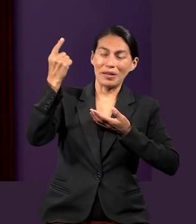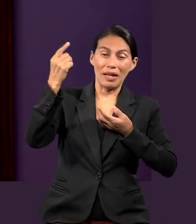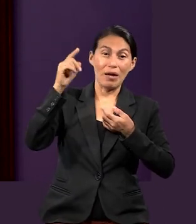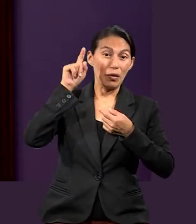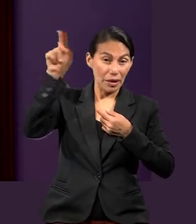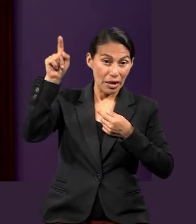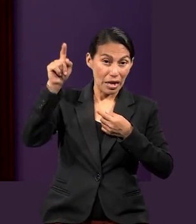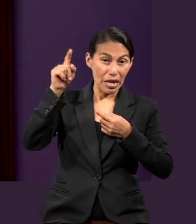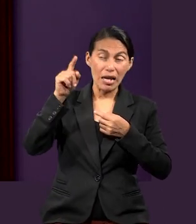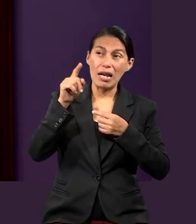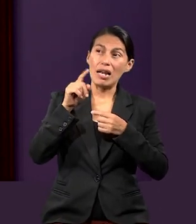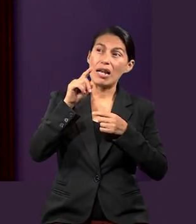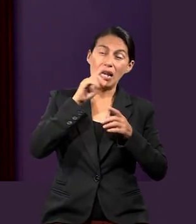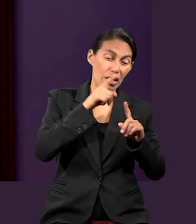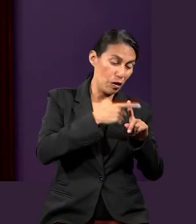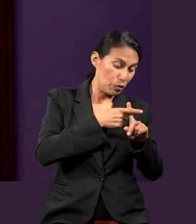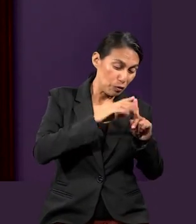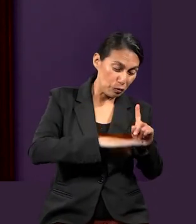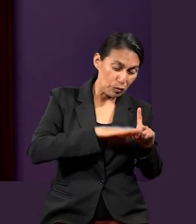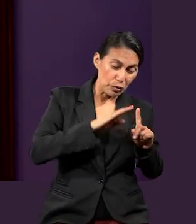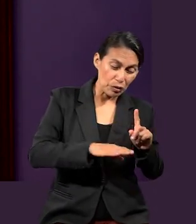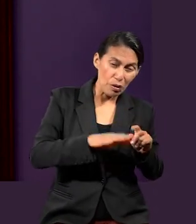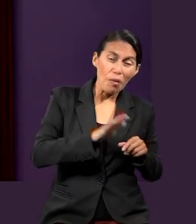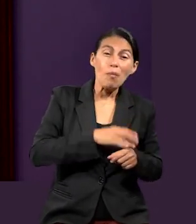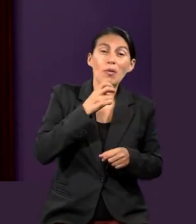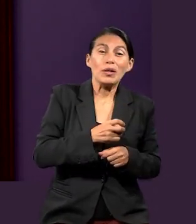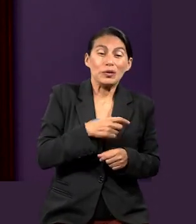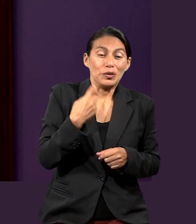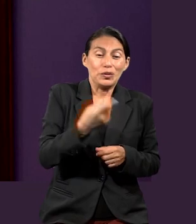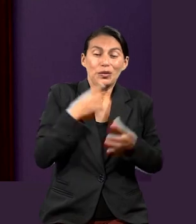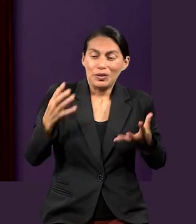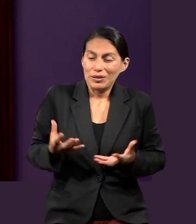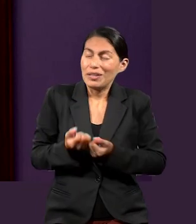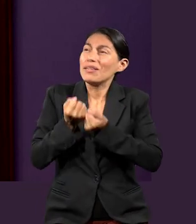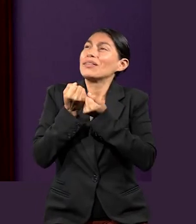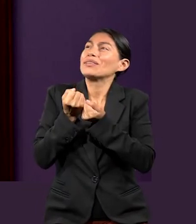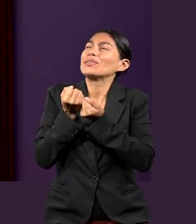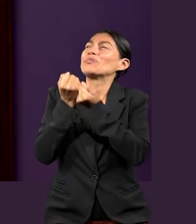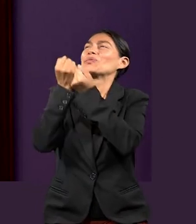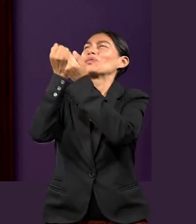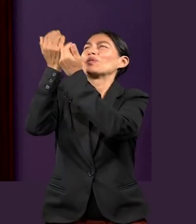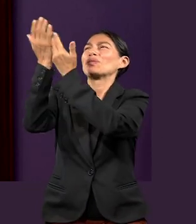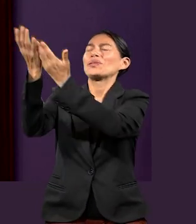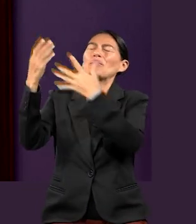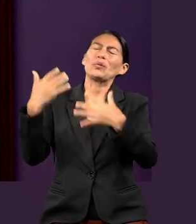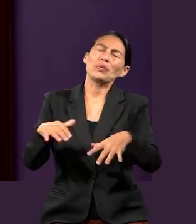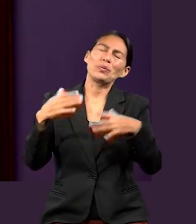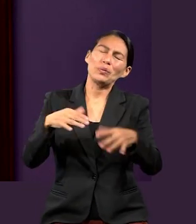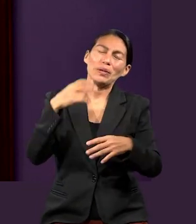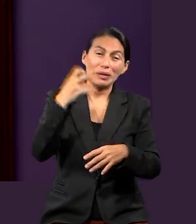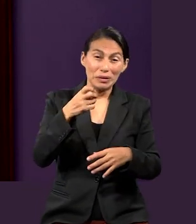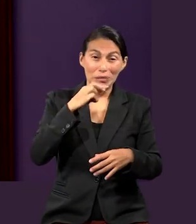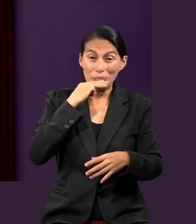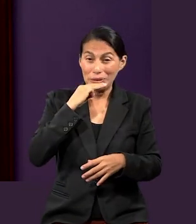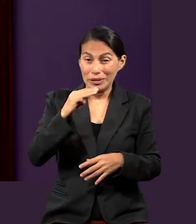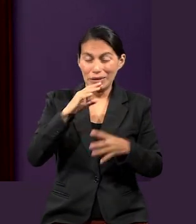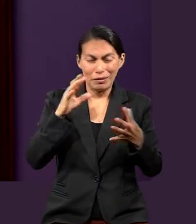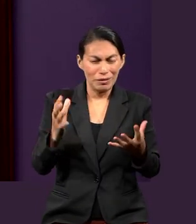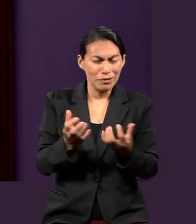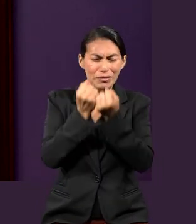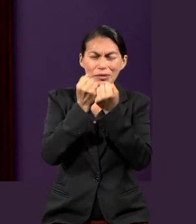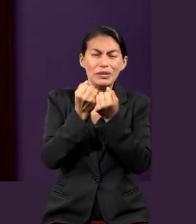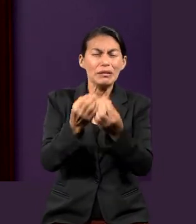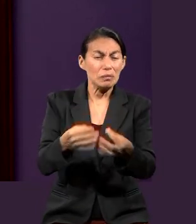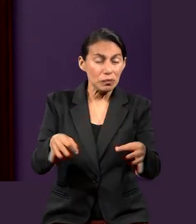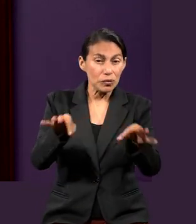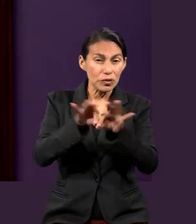gracias al sacrificio que realizó por nosotros en la cruz es que nosotros podemos obtener redención. Entonces ese es el mensaje tan importante